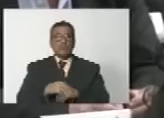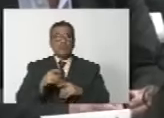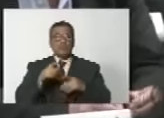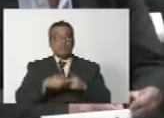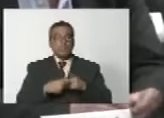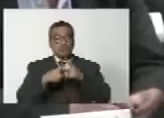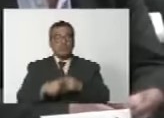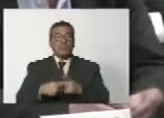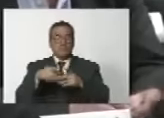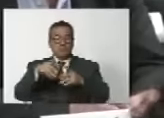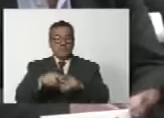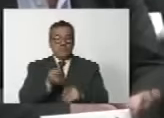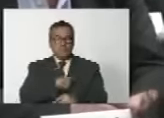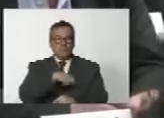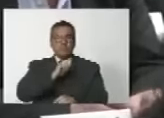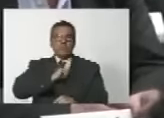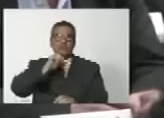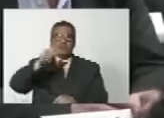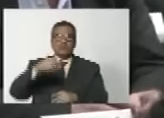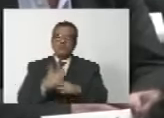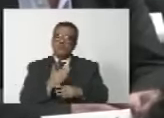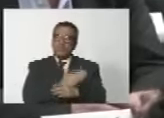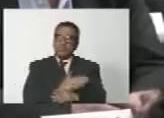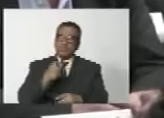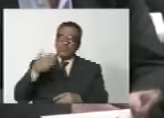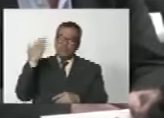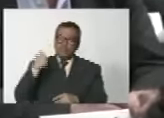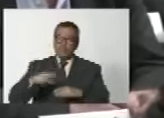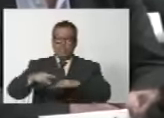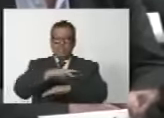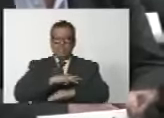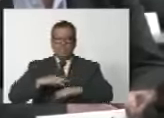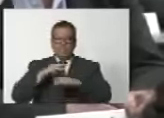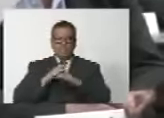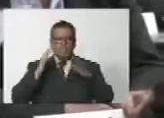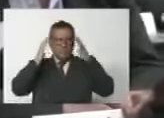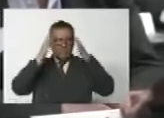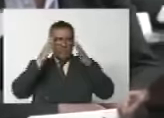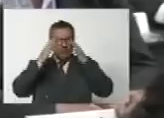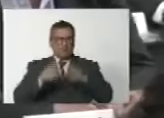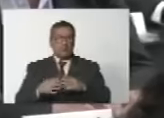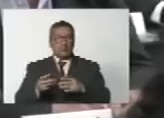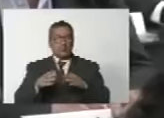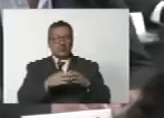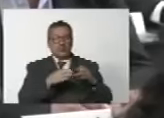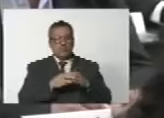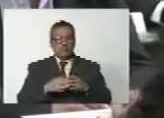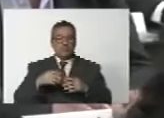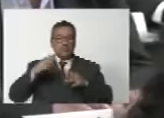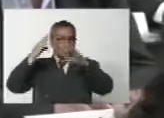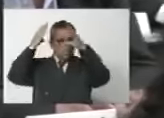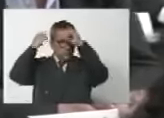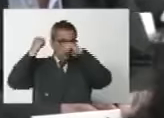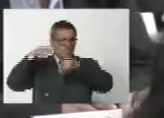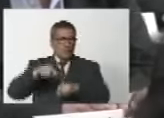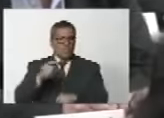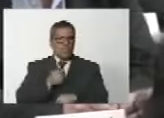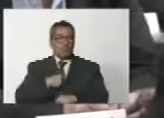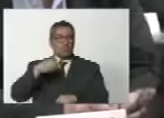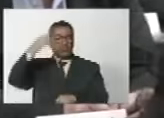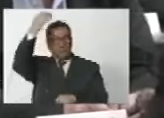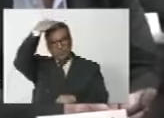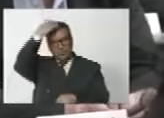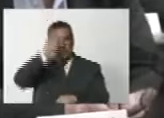general de Venezuela en Madrid y anteriormente ministra consejera en la Embajada de Venezuela en el Reino de